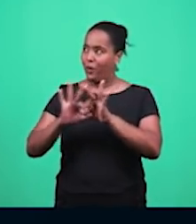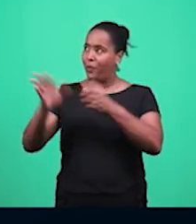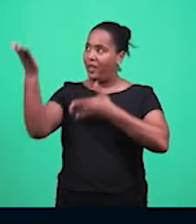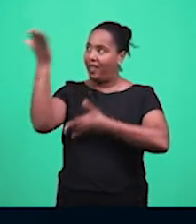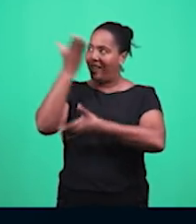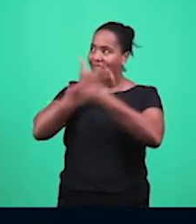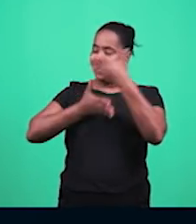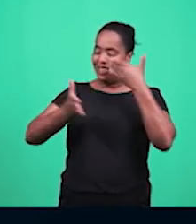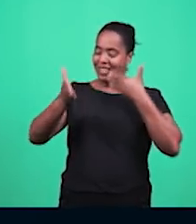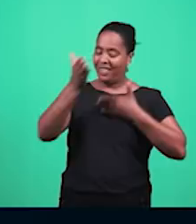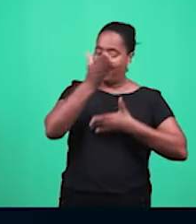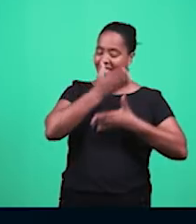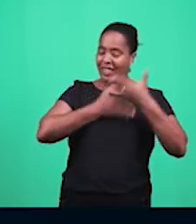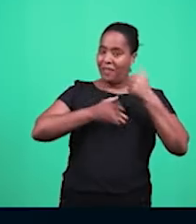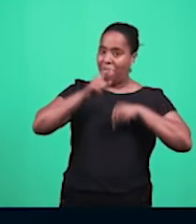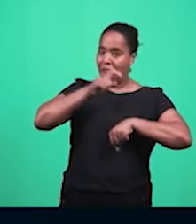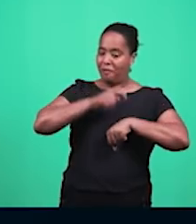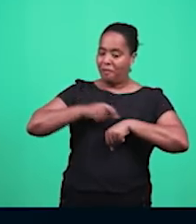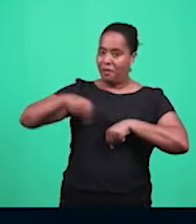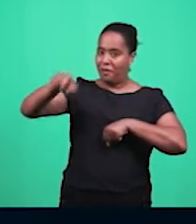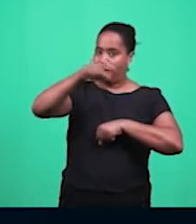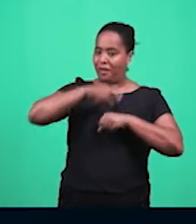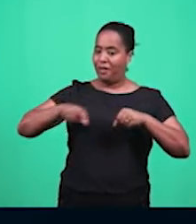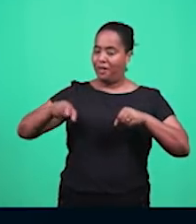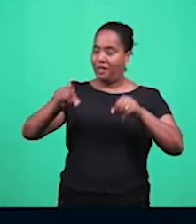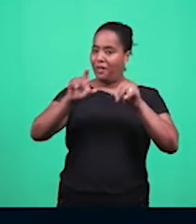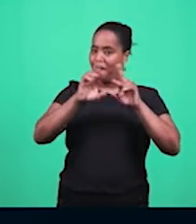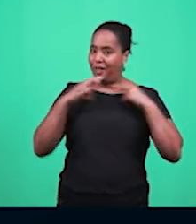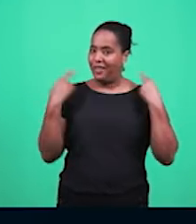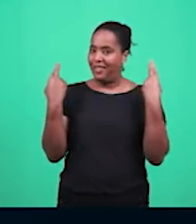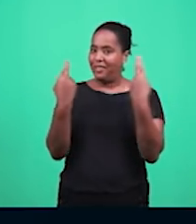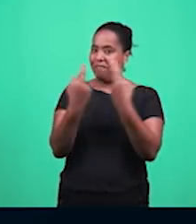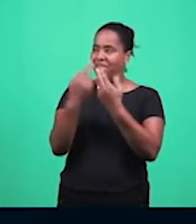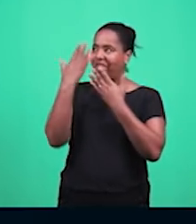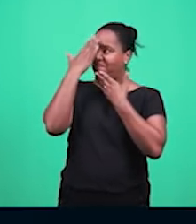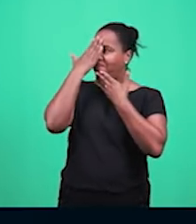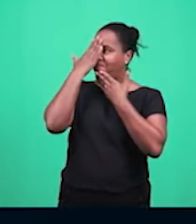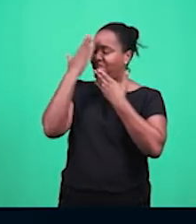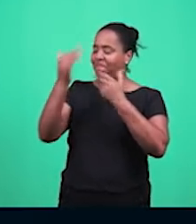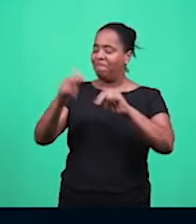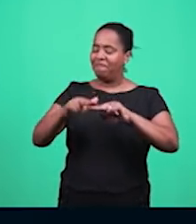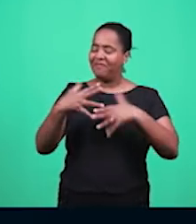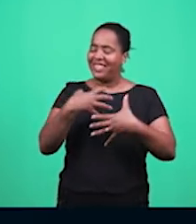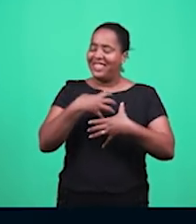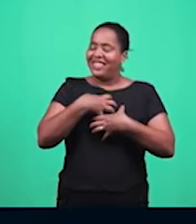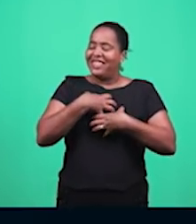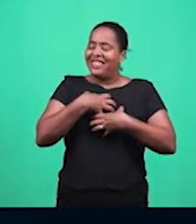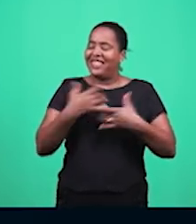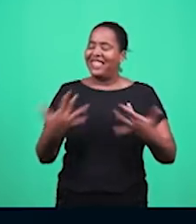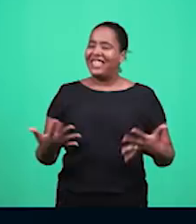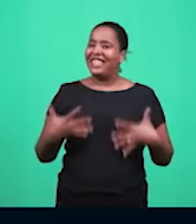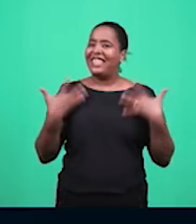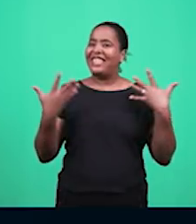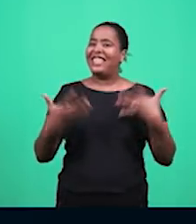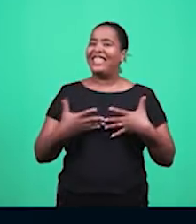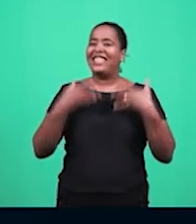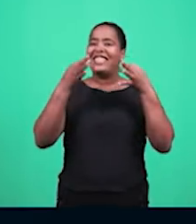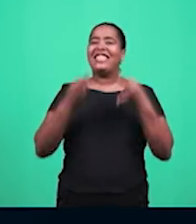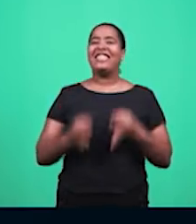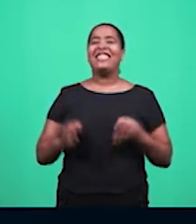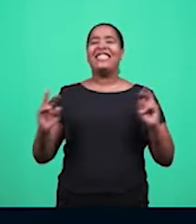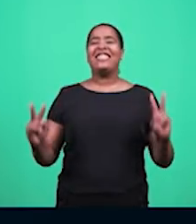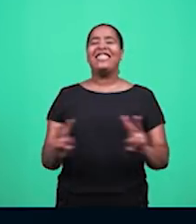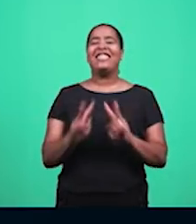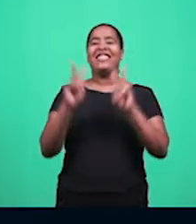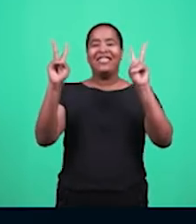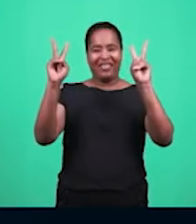alcanza cada vez que nos reunimos gracias te damos por la alegría la certeza de